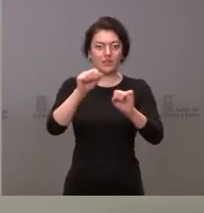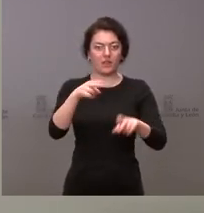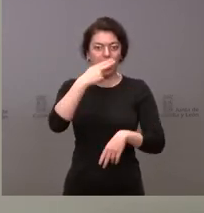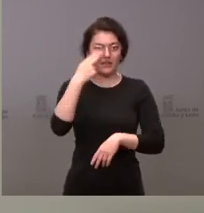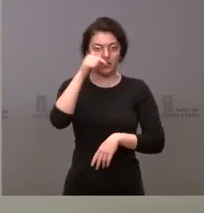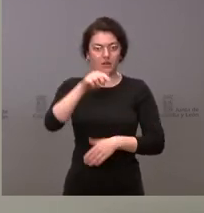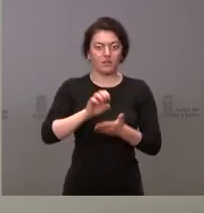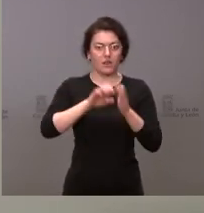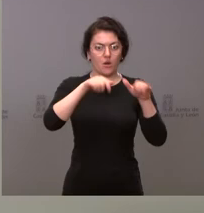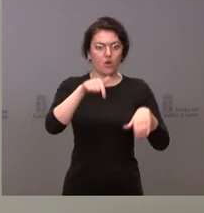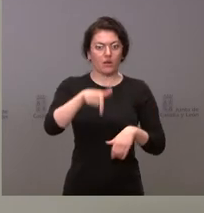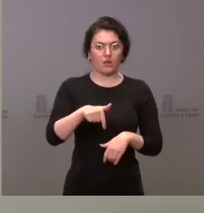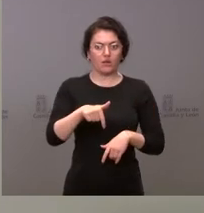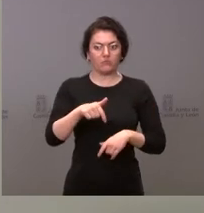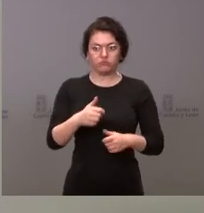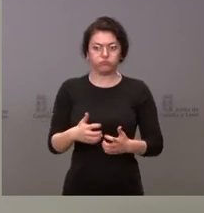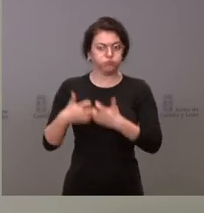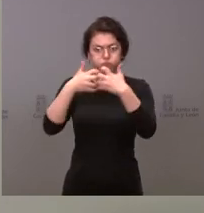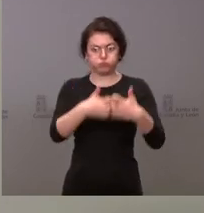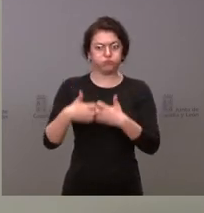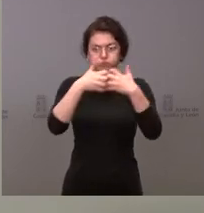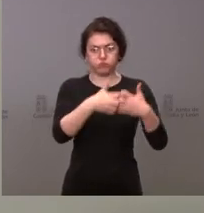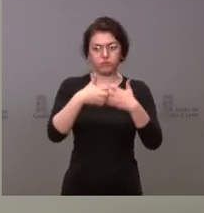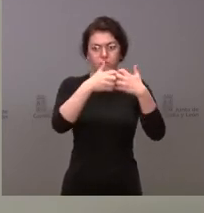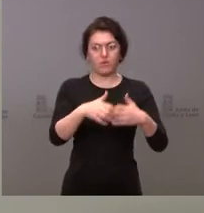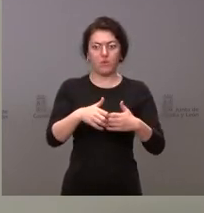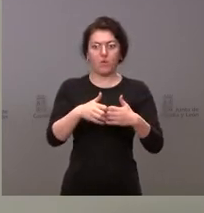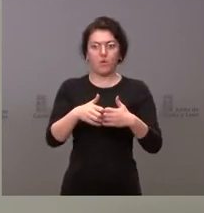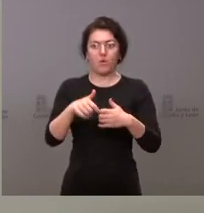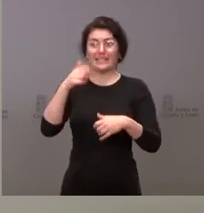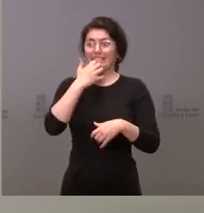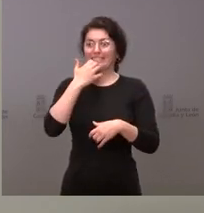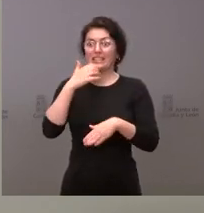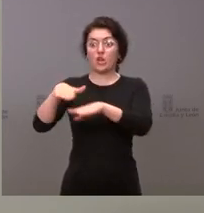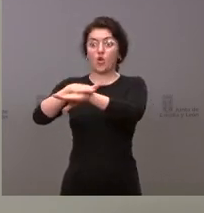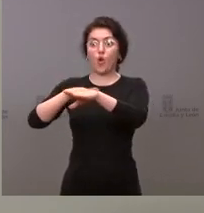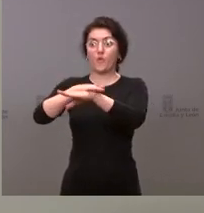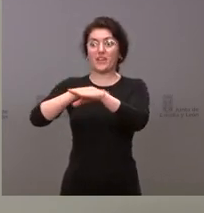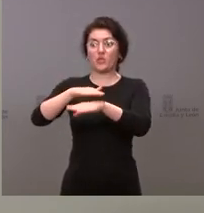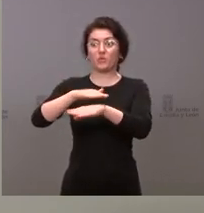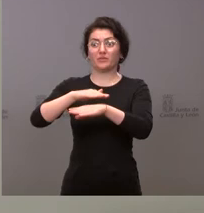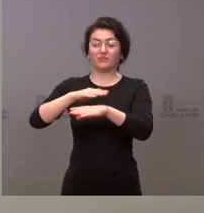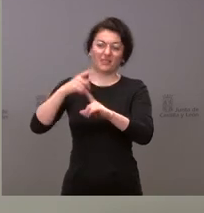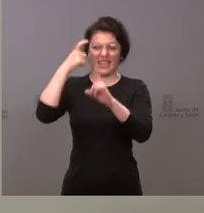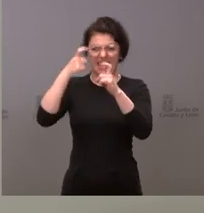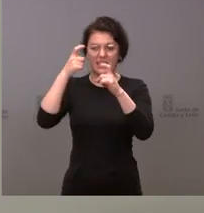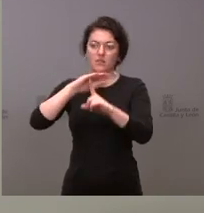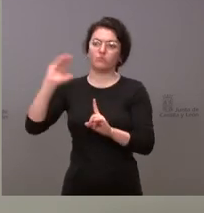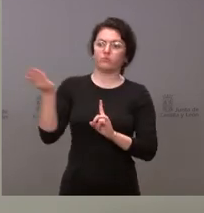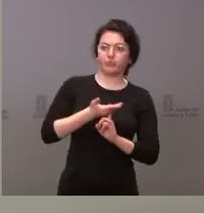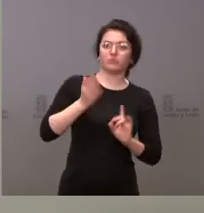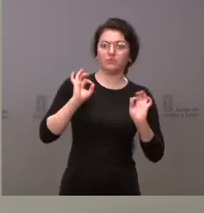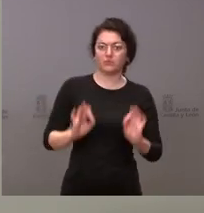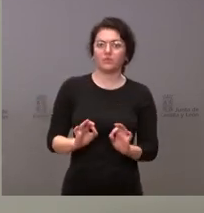frente al gobierno cuando éste trate de perjudicar a nuestra comunidad autónoma y este fue el caso tuvimos que recurrir